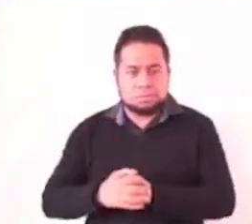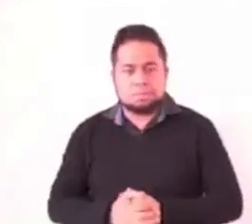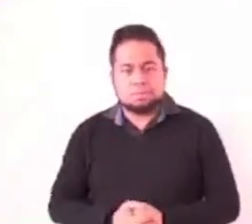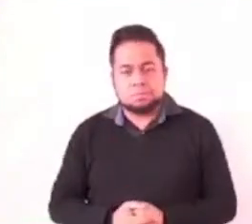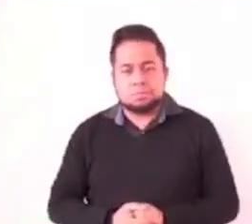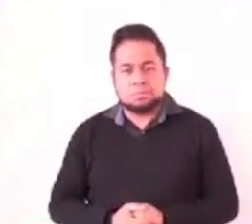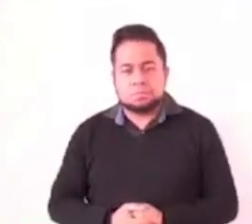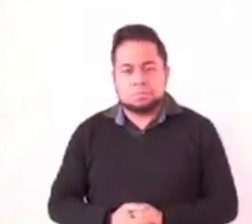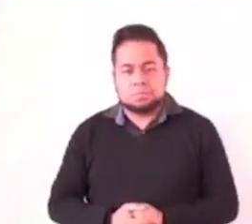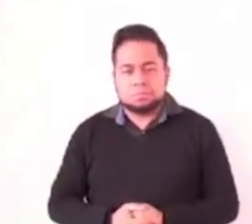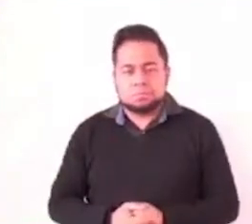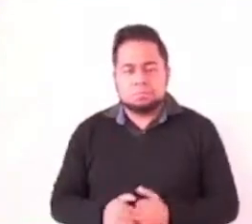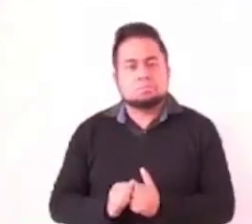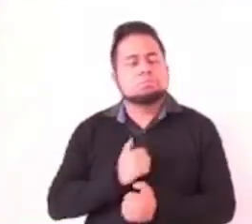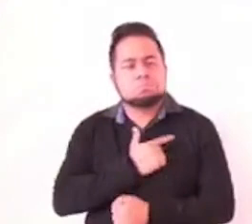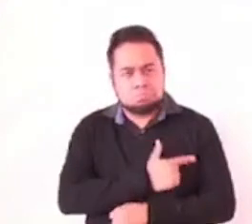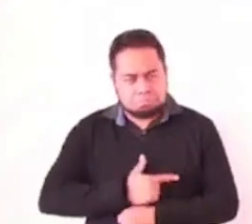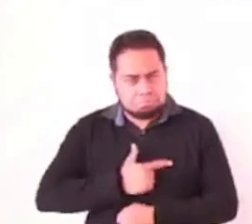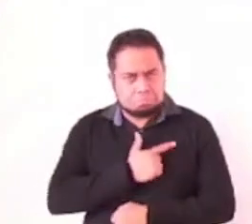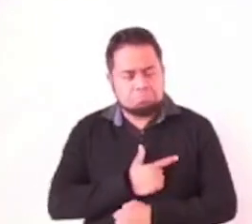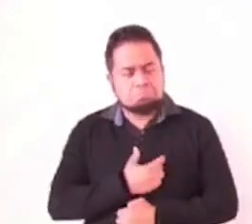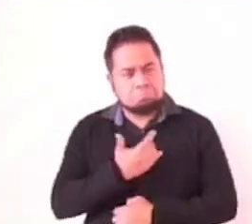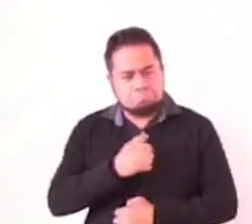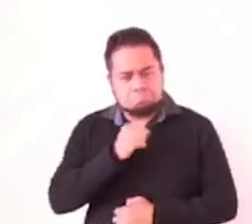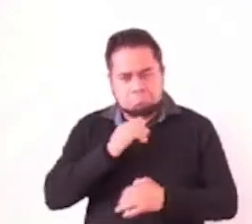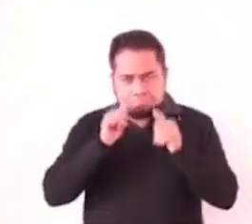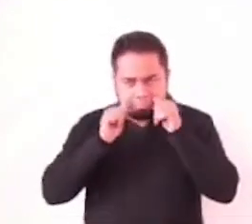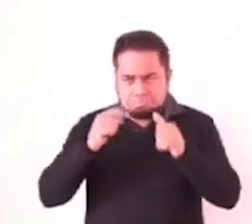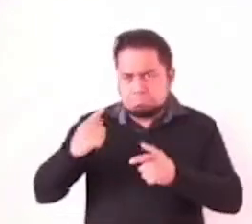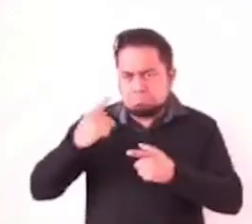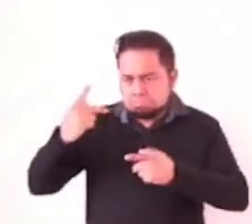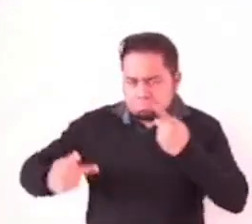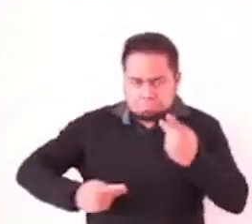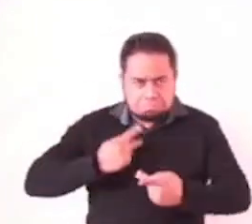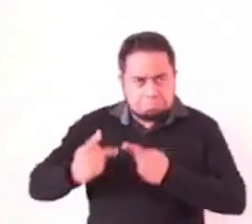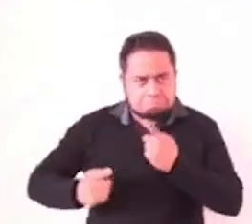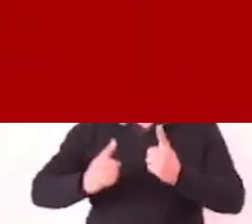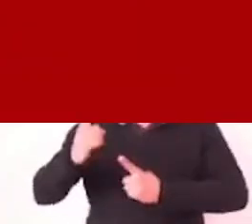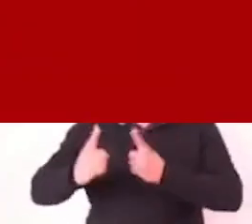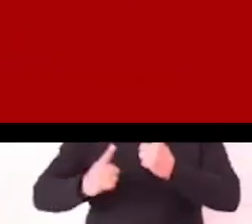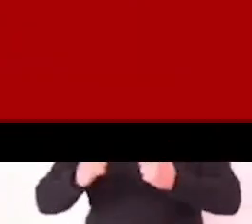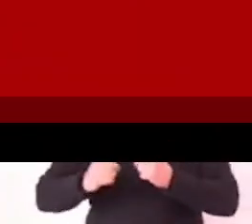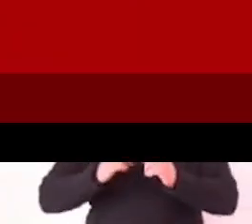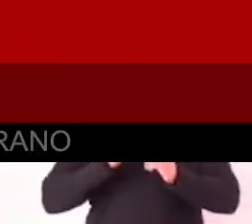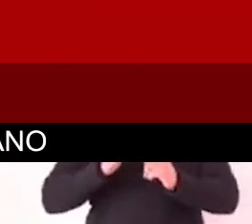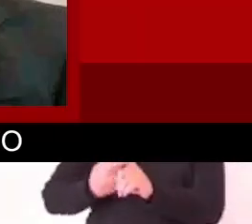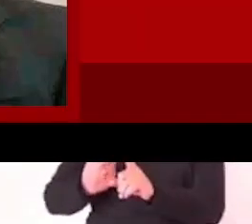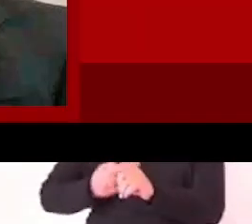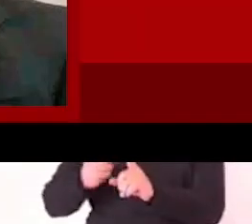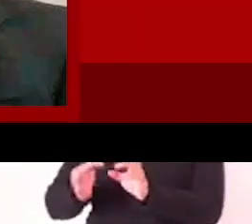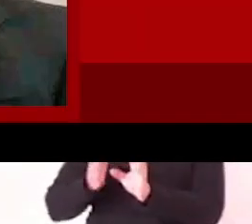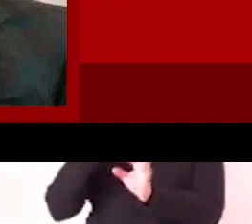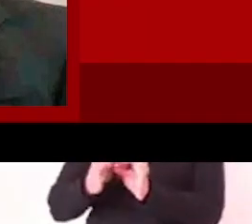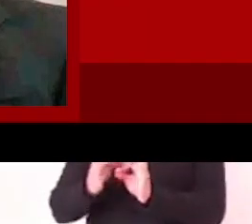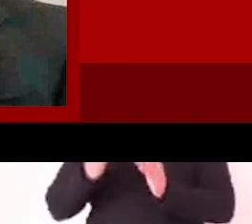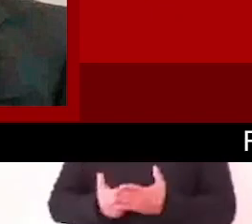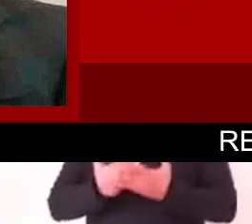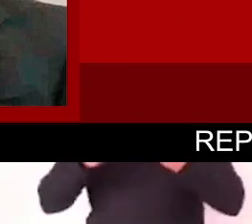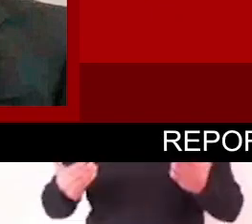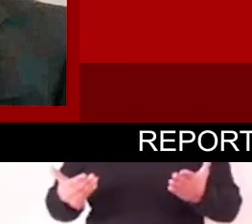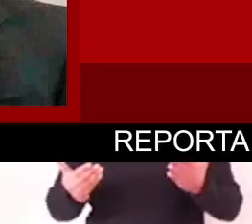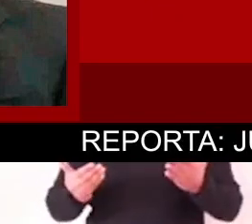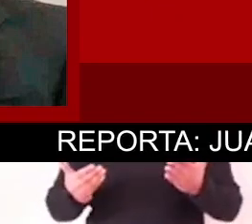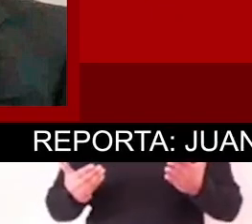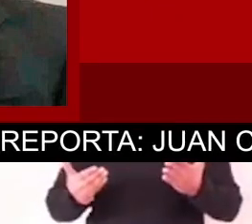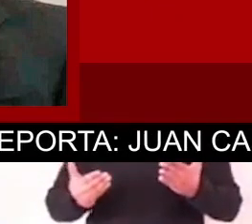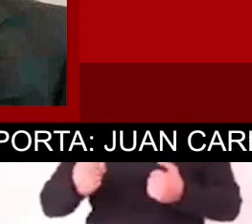empresas mipyme pero estos recursos económicos sólo se canalizan con fines clientelares y políticos e incluso